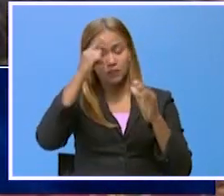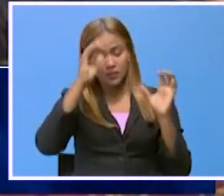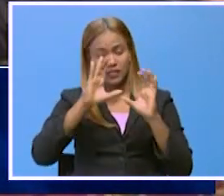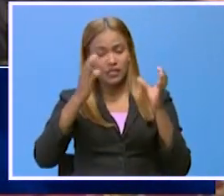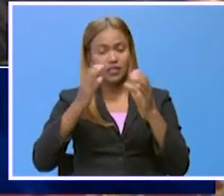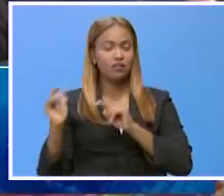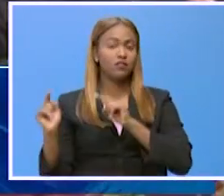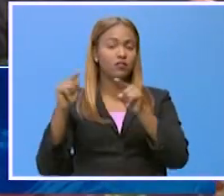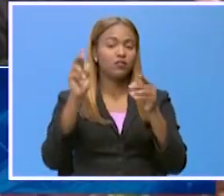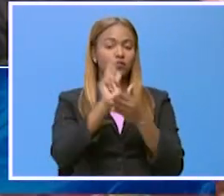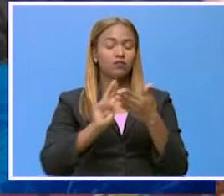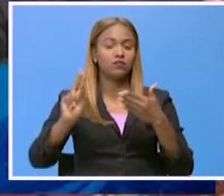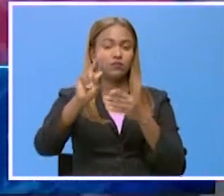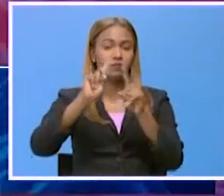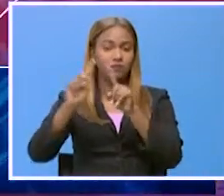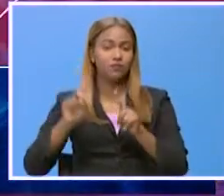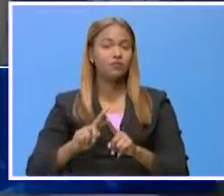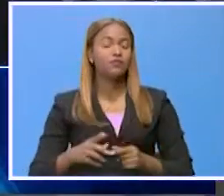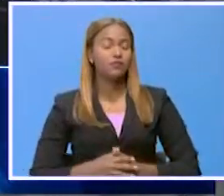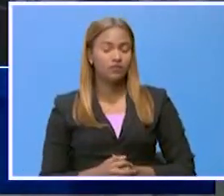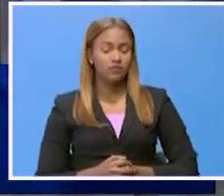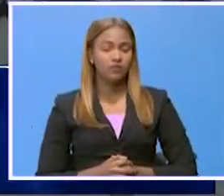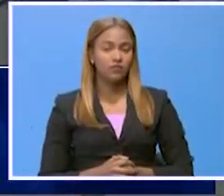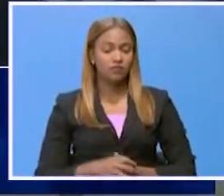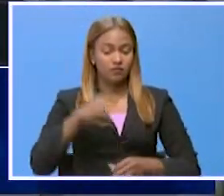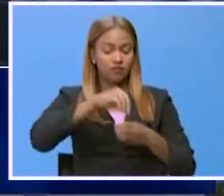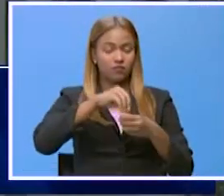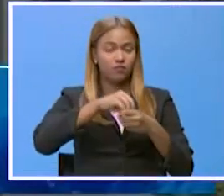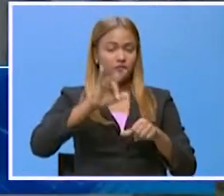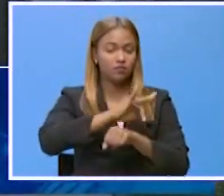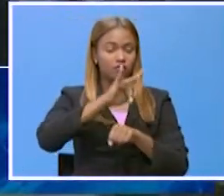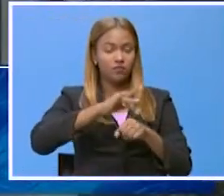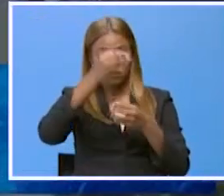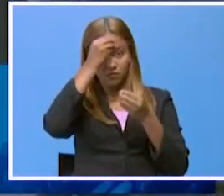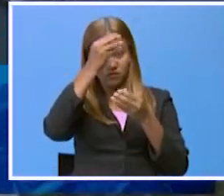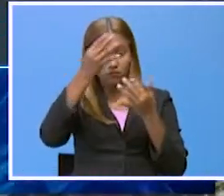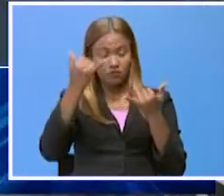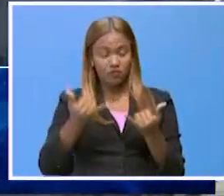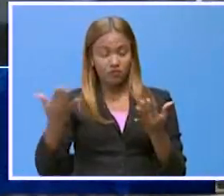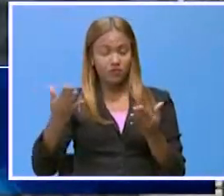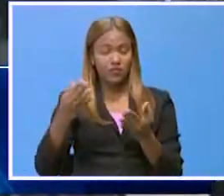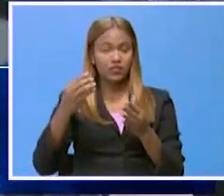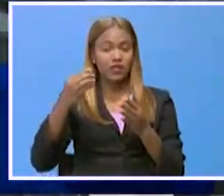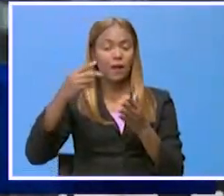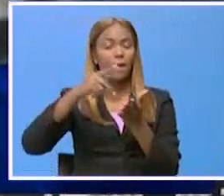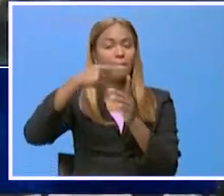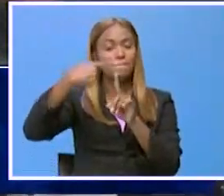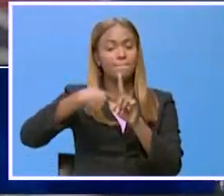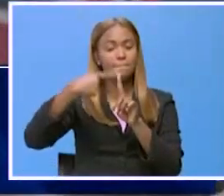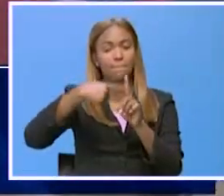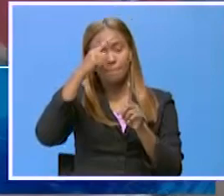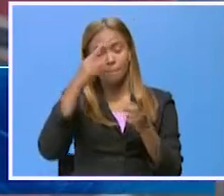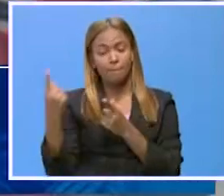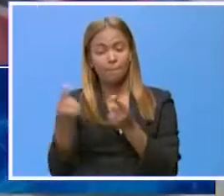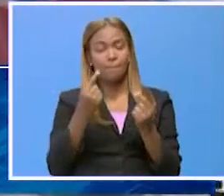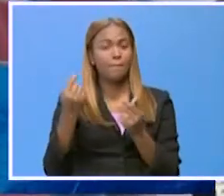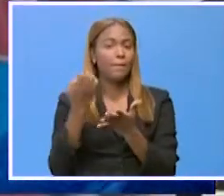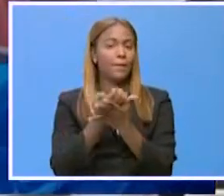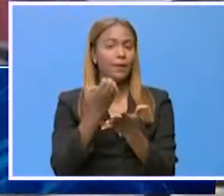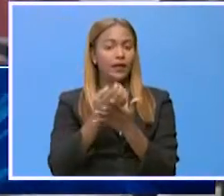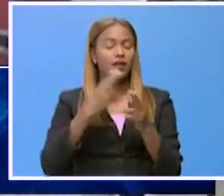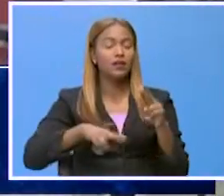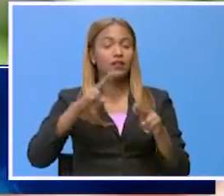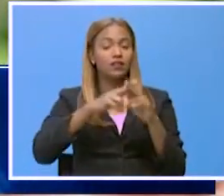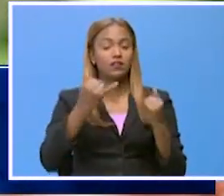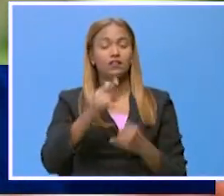en universidades banco central da a conocer que el índice mensual de la actividad económica creció